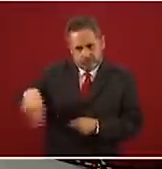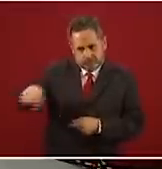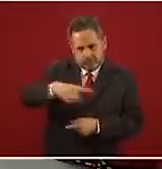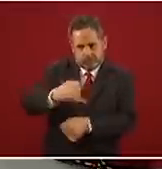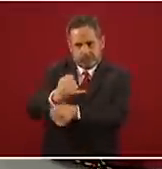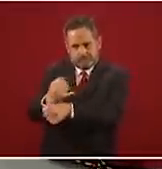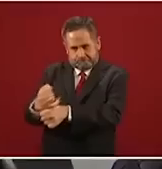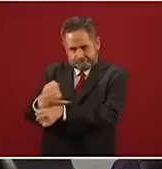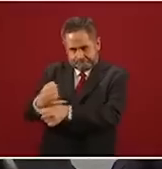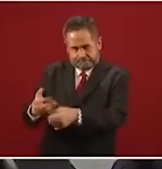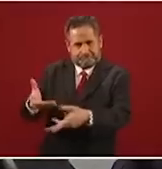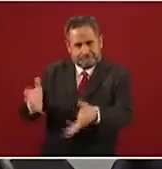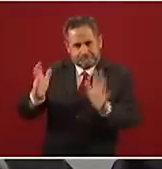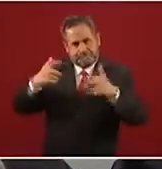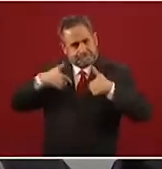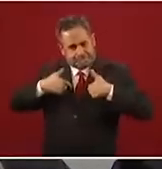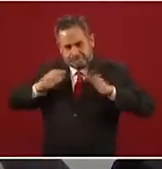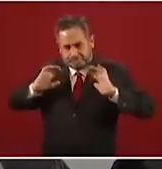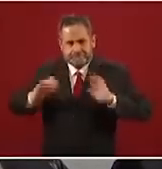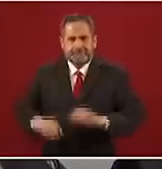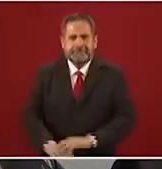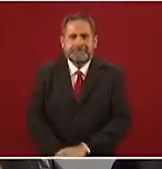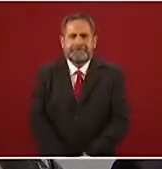investigarlo, pero lo podemos seguir hablando.